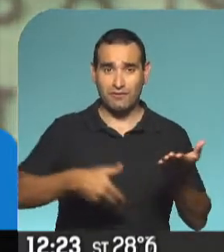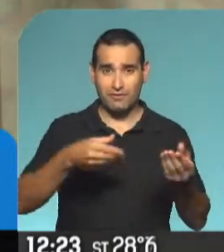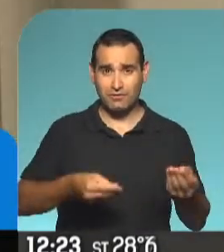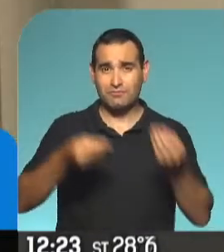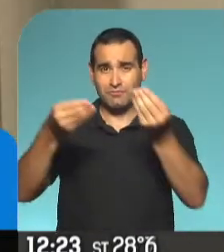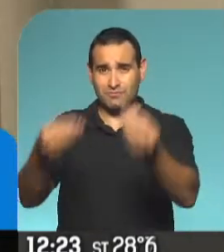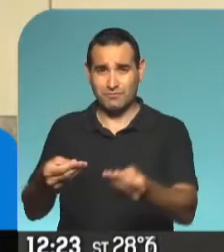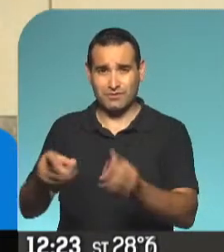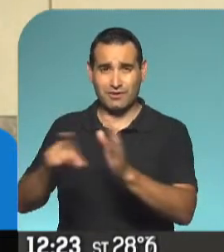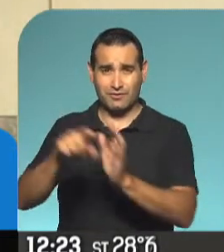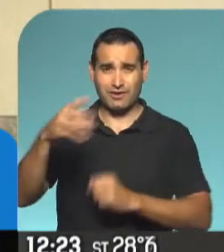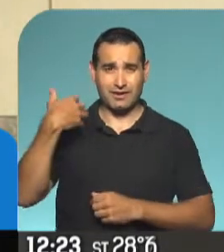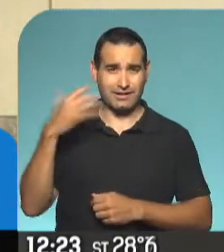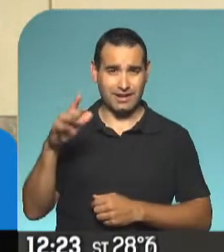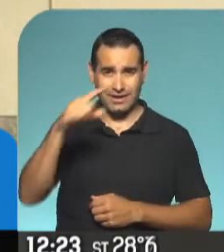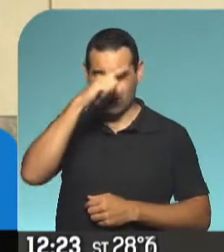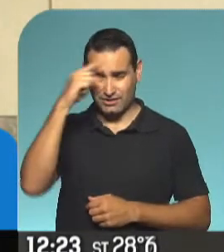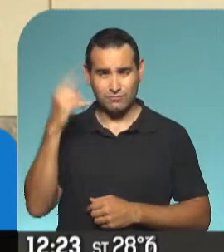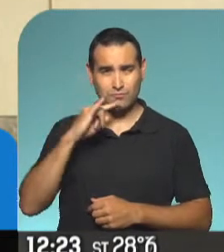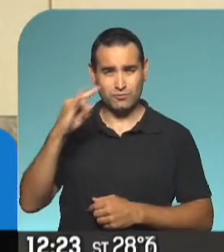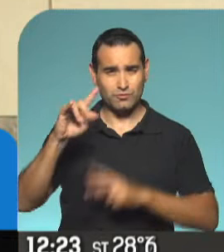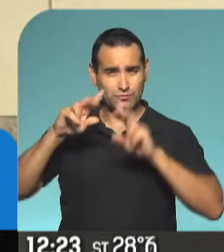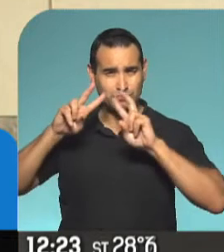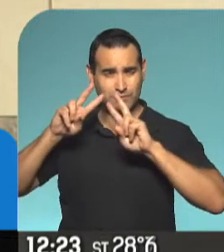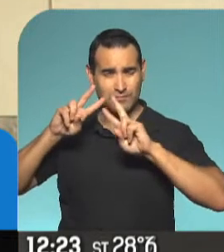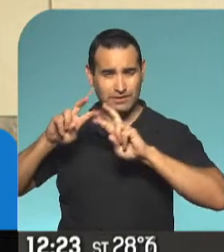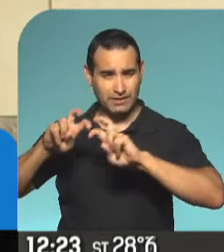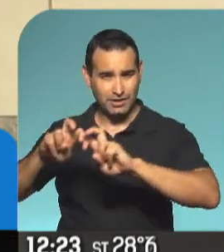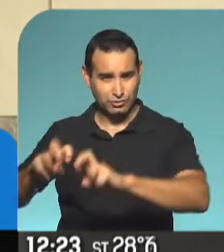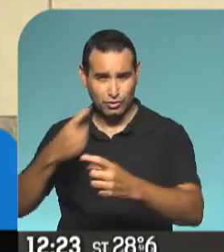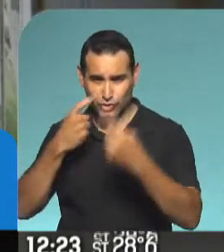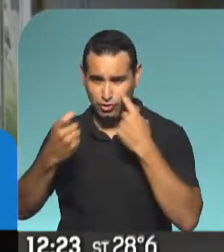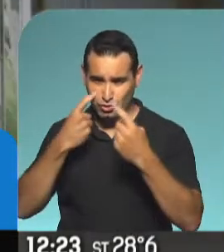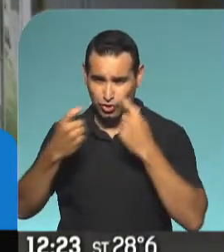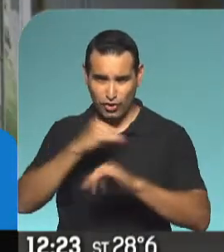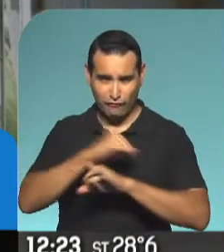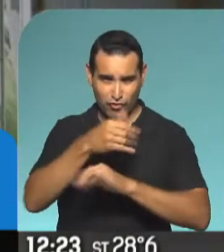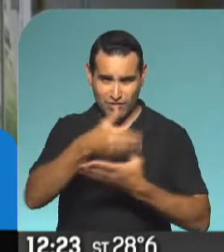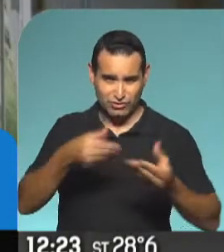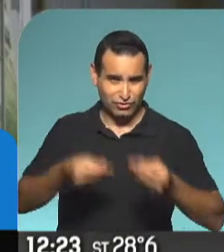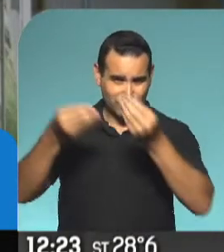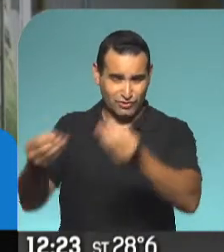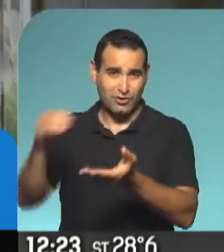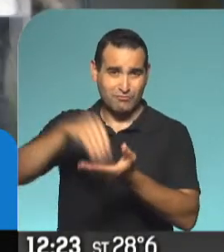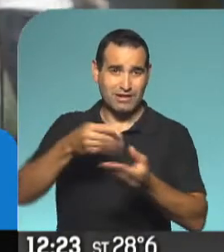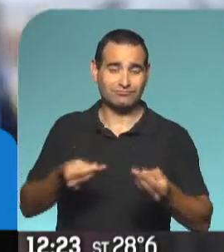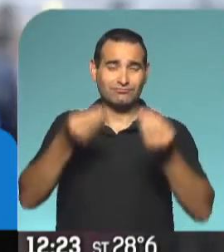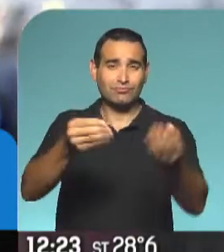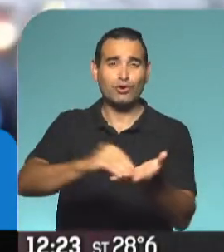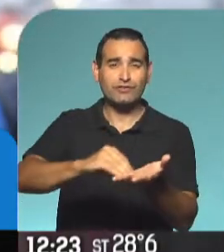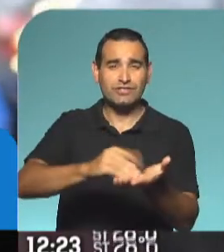de la Nación a los efectos de que se haga una auditoría con toda esta información y a la Oficina